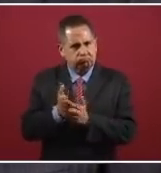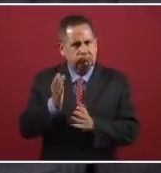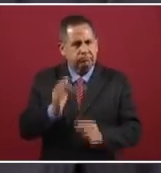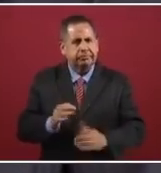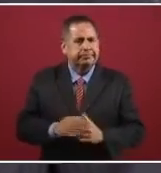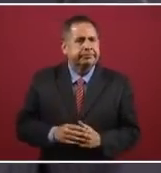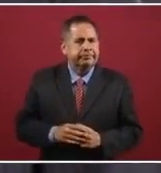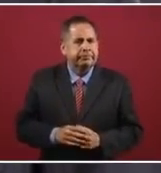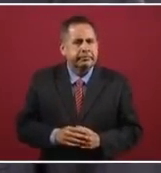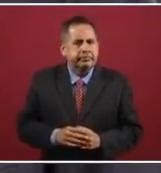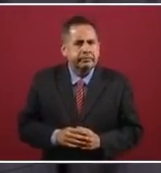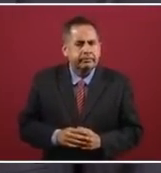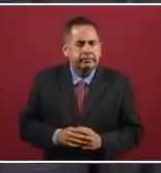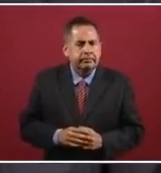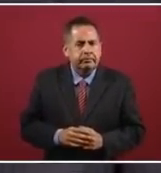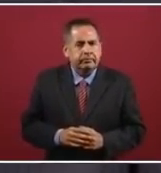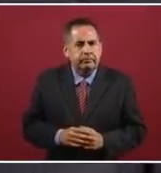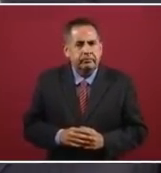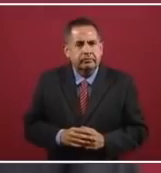Si